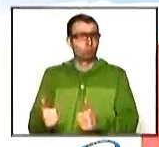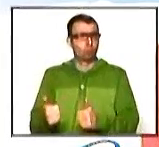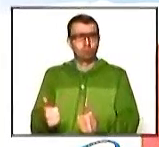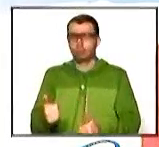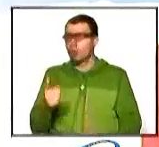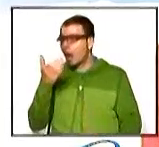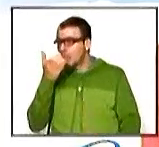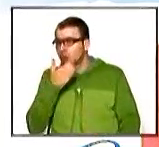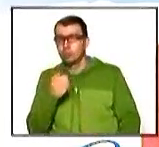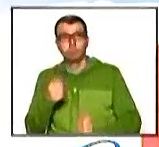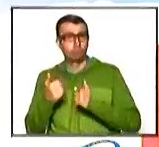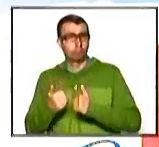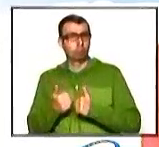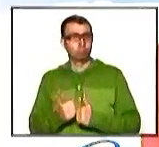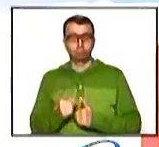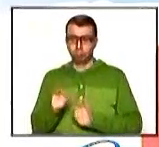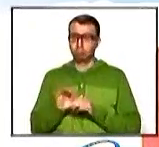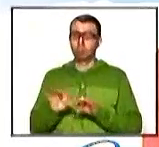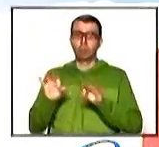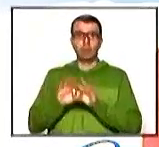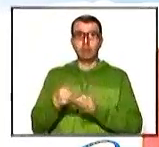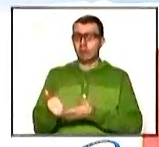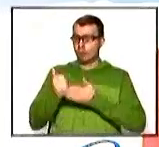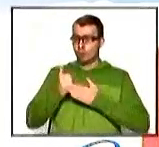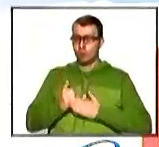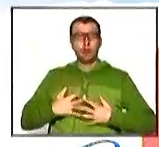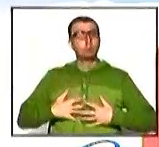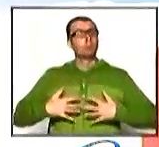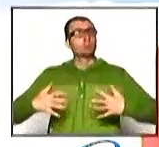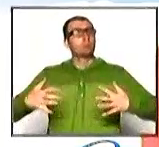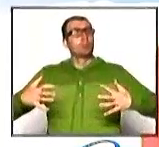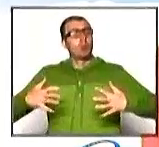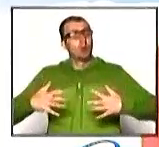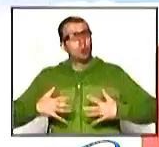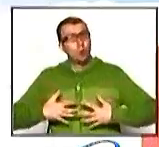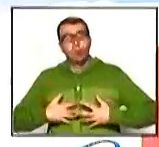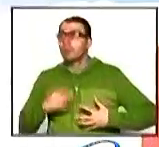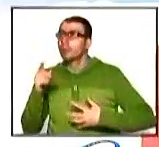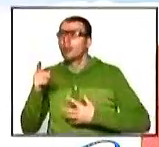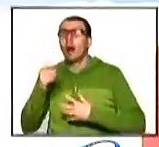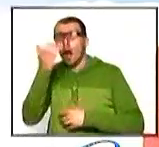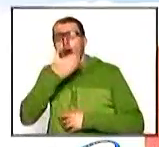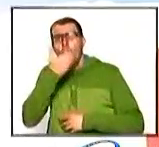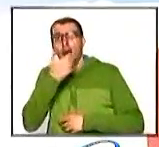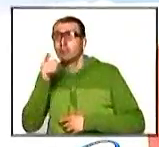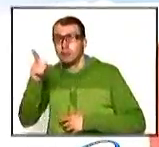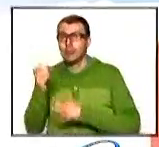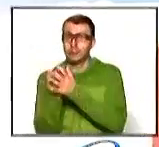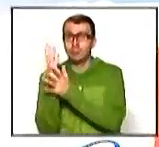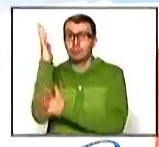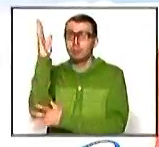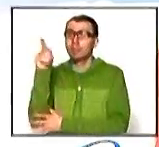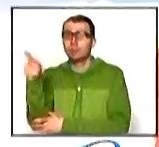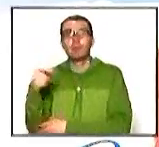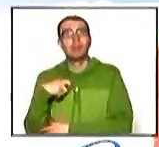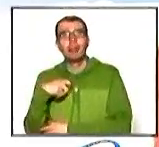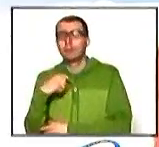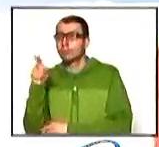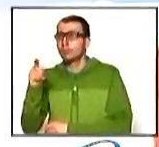es broncodilatador y mucolítico. Es más de tierra cálida. Inclusive el marañón tiene en la parte superior una